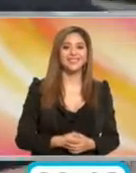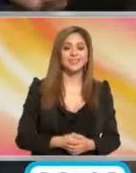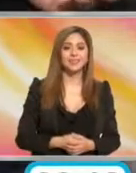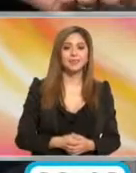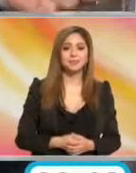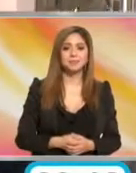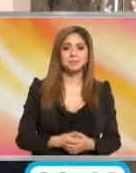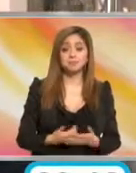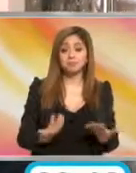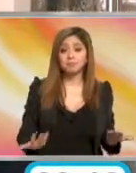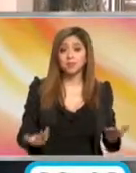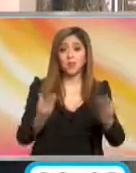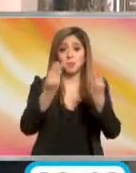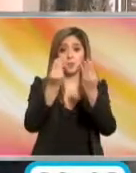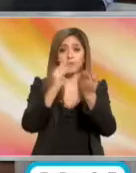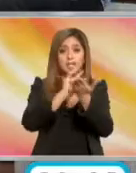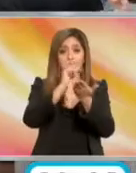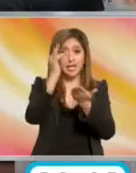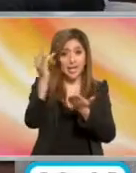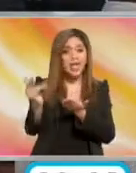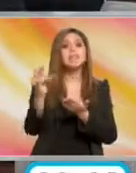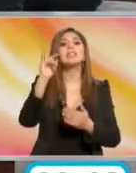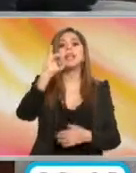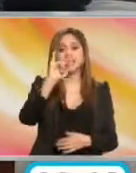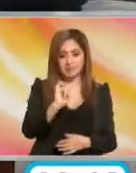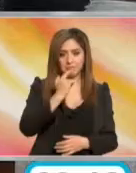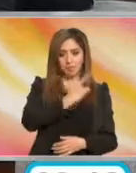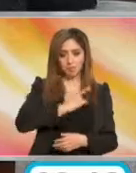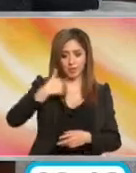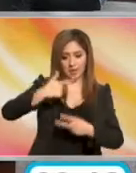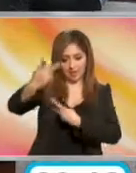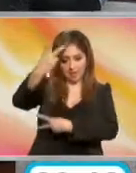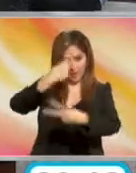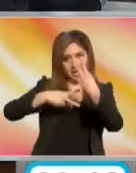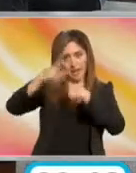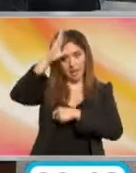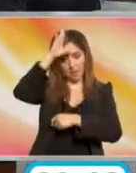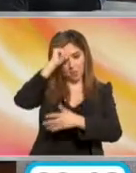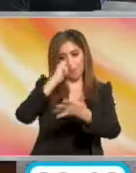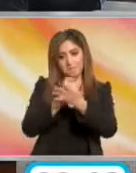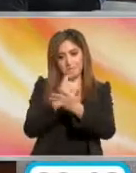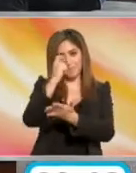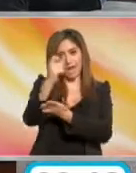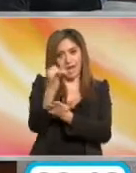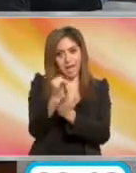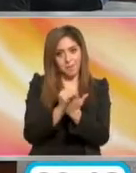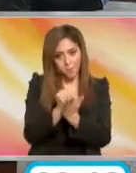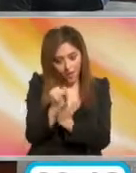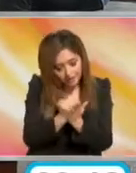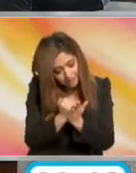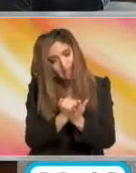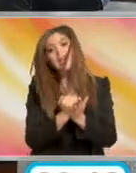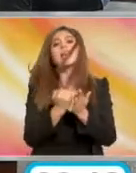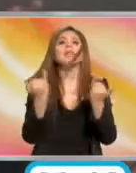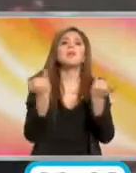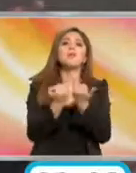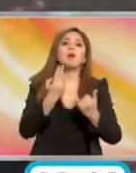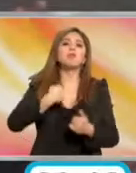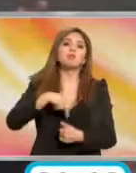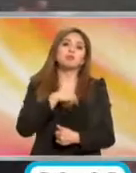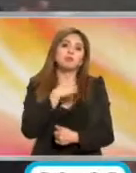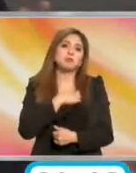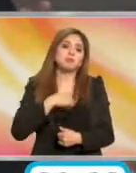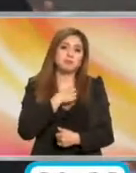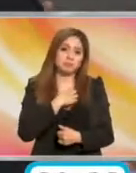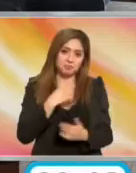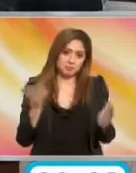¿Y hay- ahora? Muchas gracias. Me gusta venir a lugares donde Hombre. se cumplen los compromisos, donde la gente tiene palabra Ajá. y donde además podemos pasárnosla muy bien. ¿Y